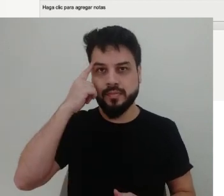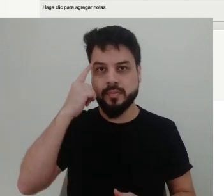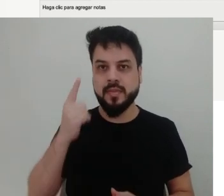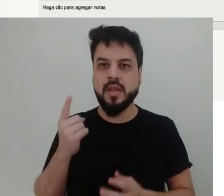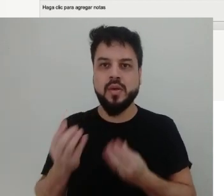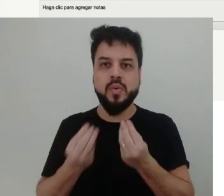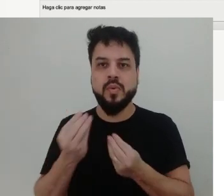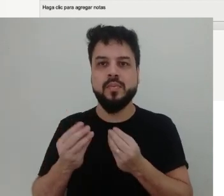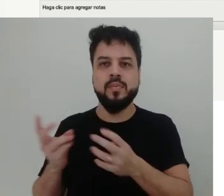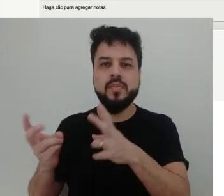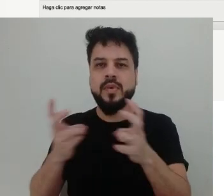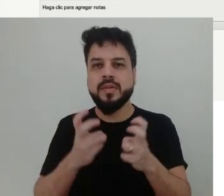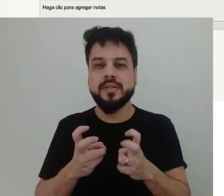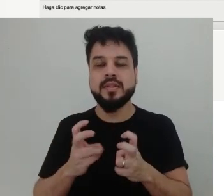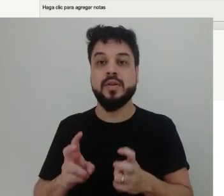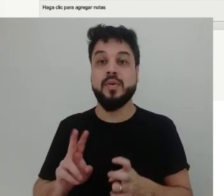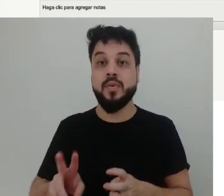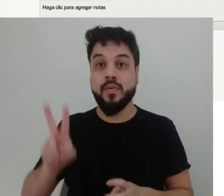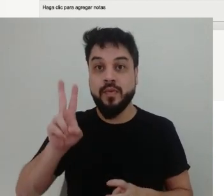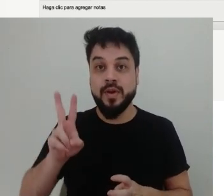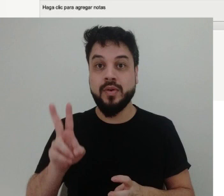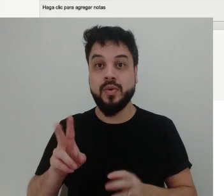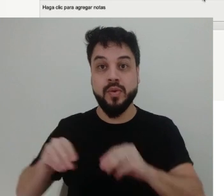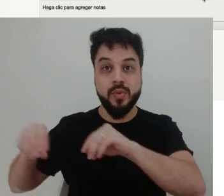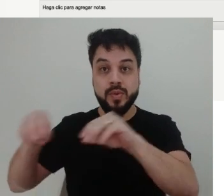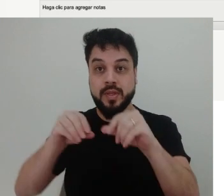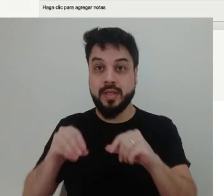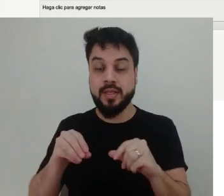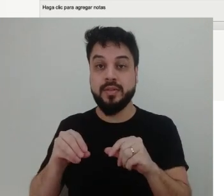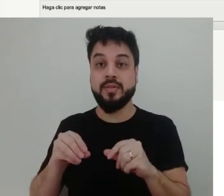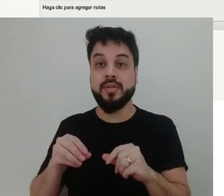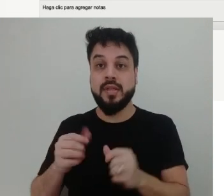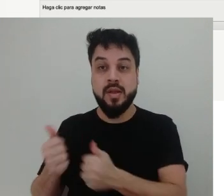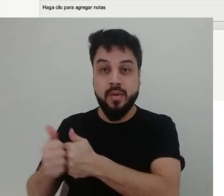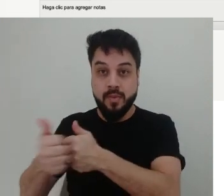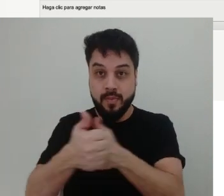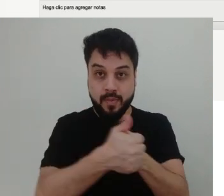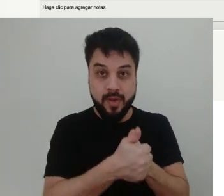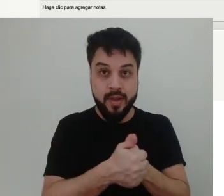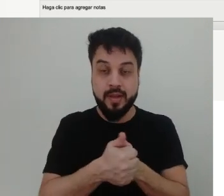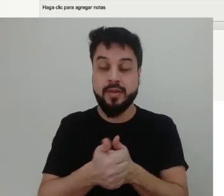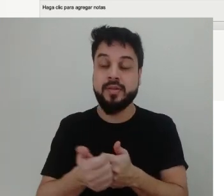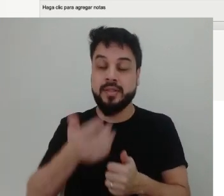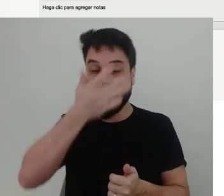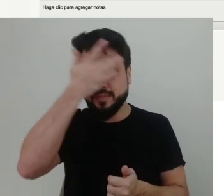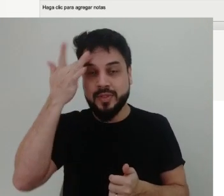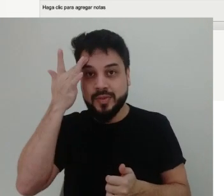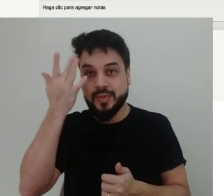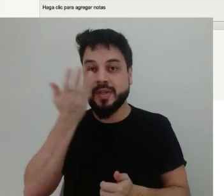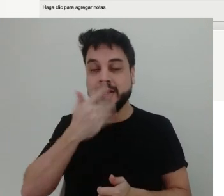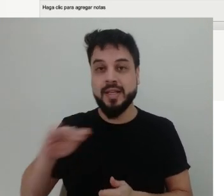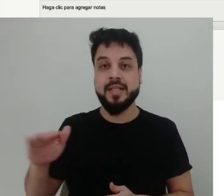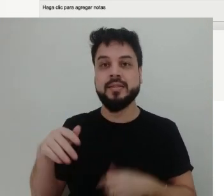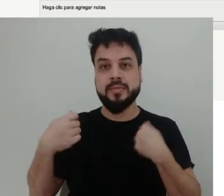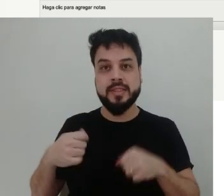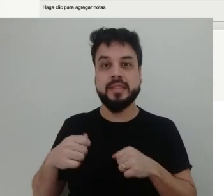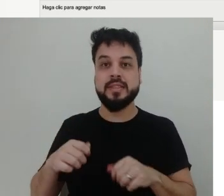contexto existe desde el cuerpo, como un ser en el mundo. Es desde ahí que ellos me están